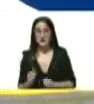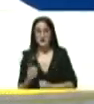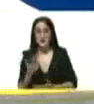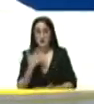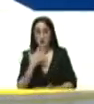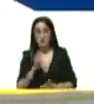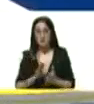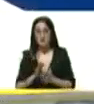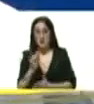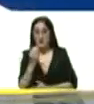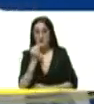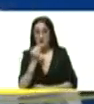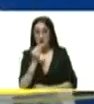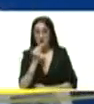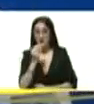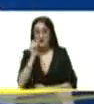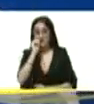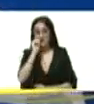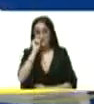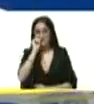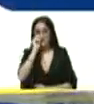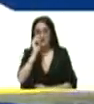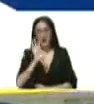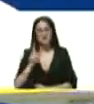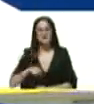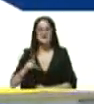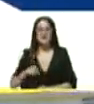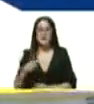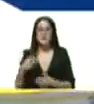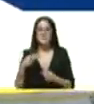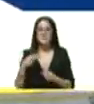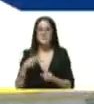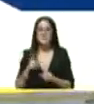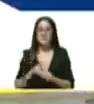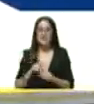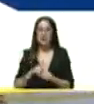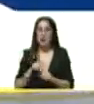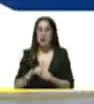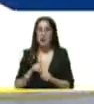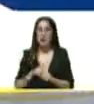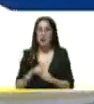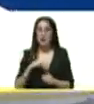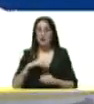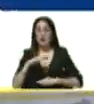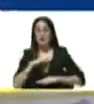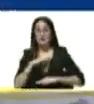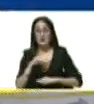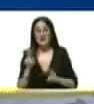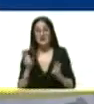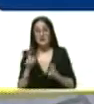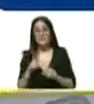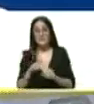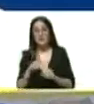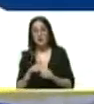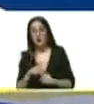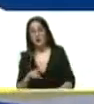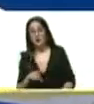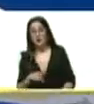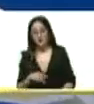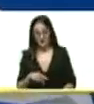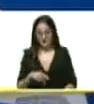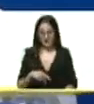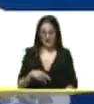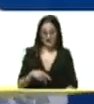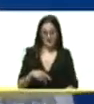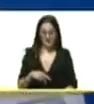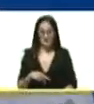agroalimentaria sin depender del petróleo, como quien dice, cuando nosotros estemos al tope con el tema petrolero, eso va